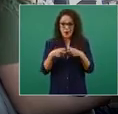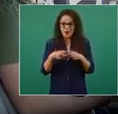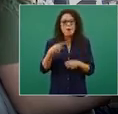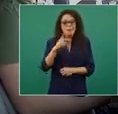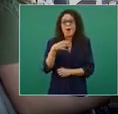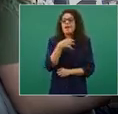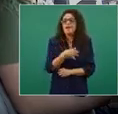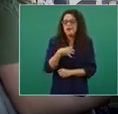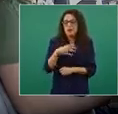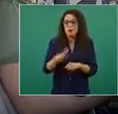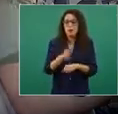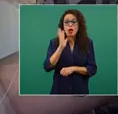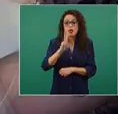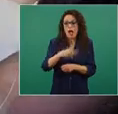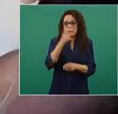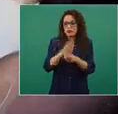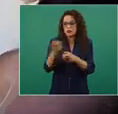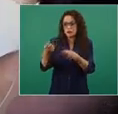De que ya es la segunda.